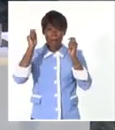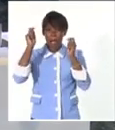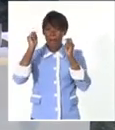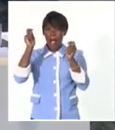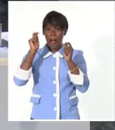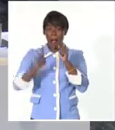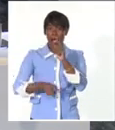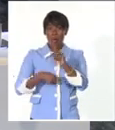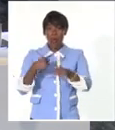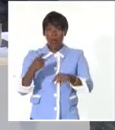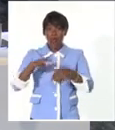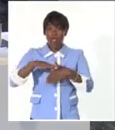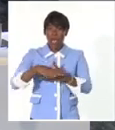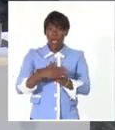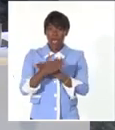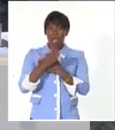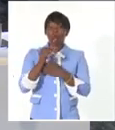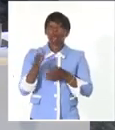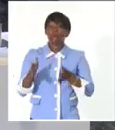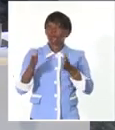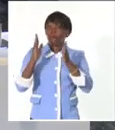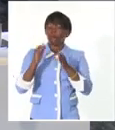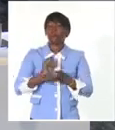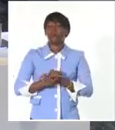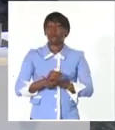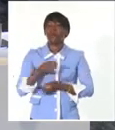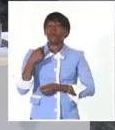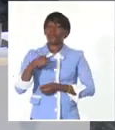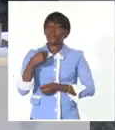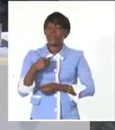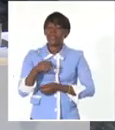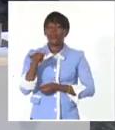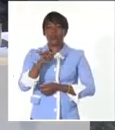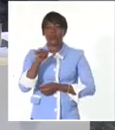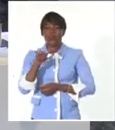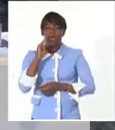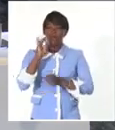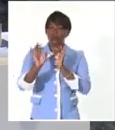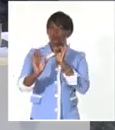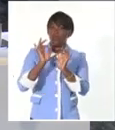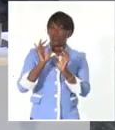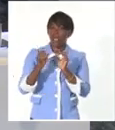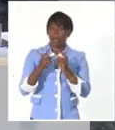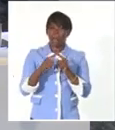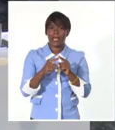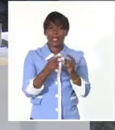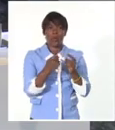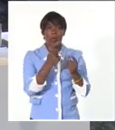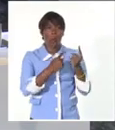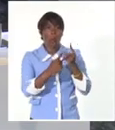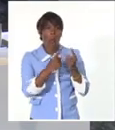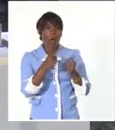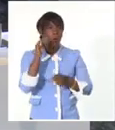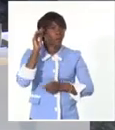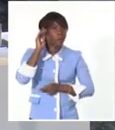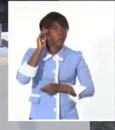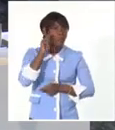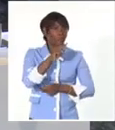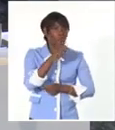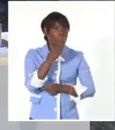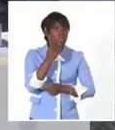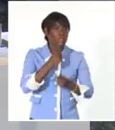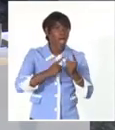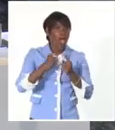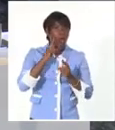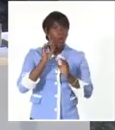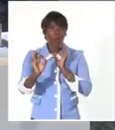capaz de lanzar los 2 cócteles Molotov y hasta el momento no tenemos una información. E incluso el doble rasero es porque el Departamento de Estado